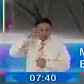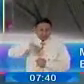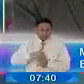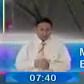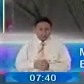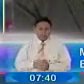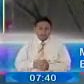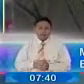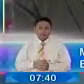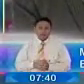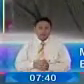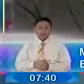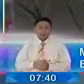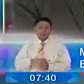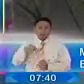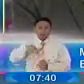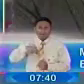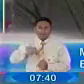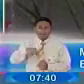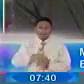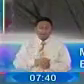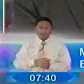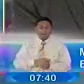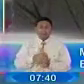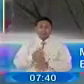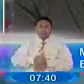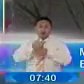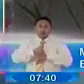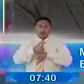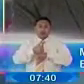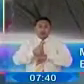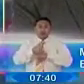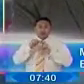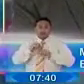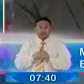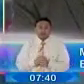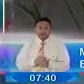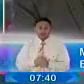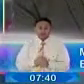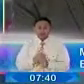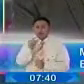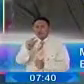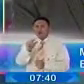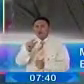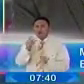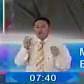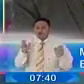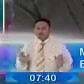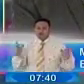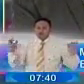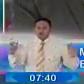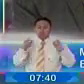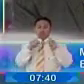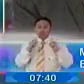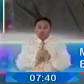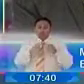trabajando y lo estamos haciendo de la mano con muchísimas autoridades locales para dar soluciones. Así sea un pequeño puente Bailey que hemos